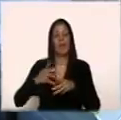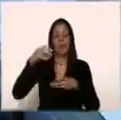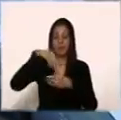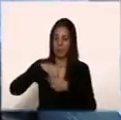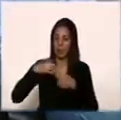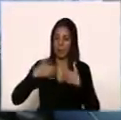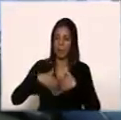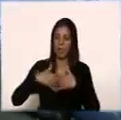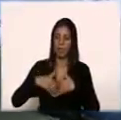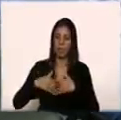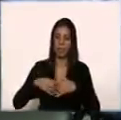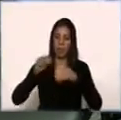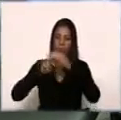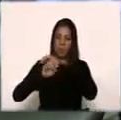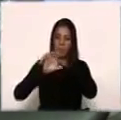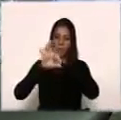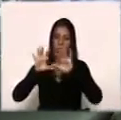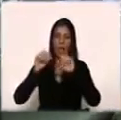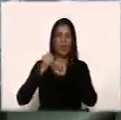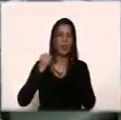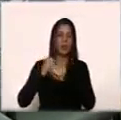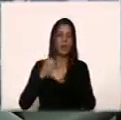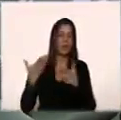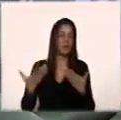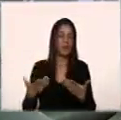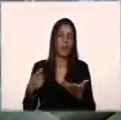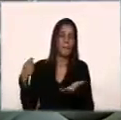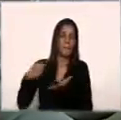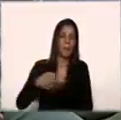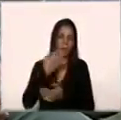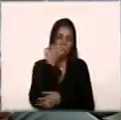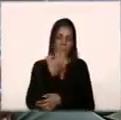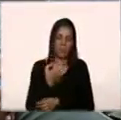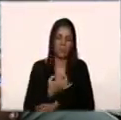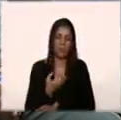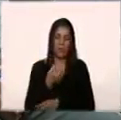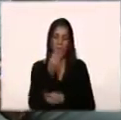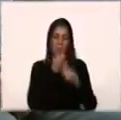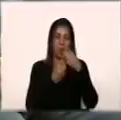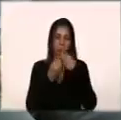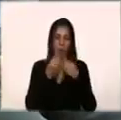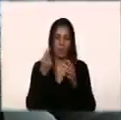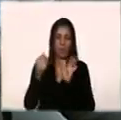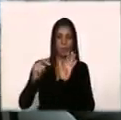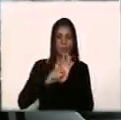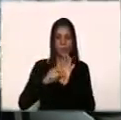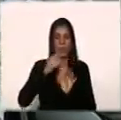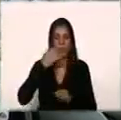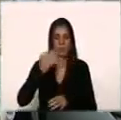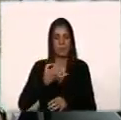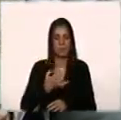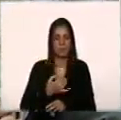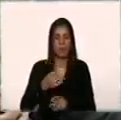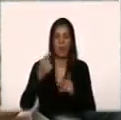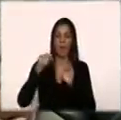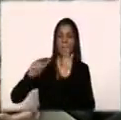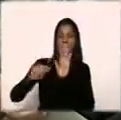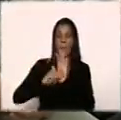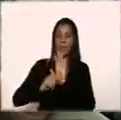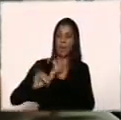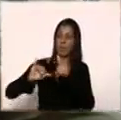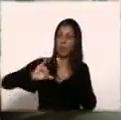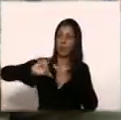fábrica la visión de la clase obrera. ¿Cuál es el costo de producción real de cada producto que sale? Que no son los precios